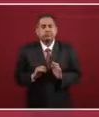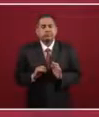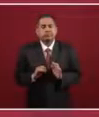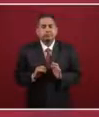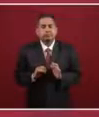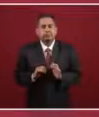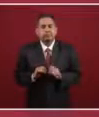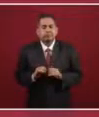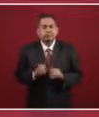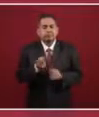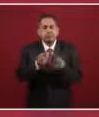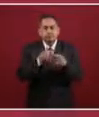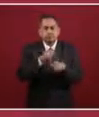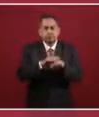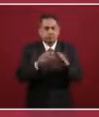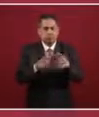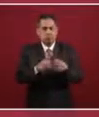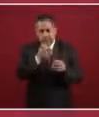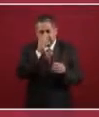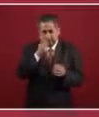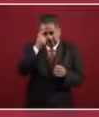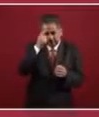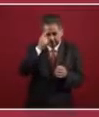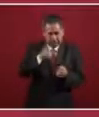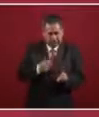hasta llegaron a pensar que era un 4,